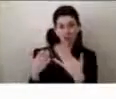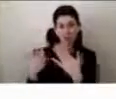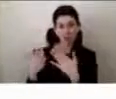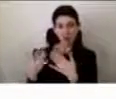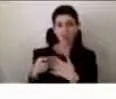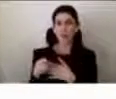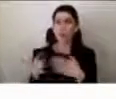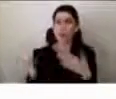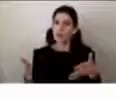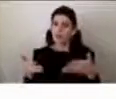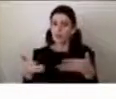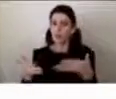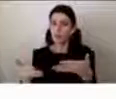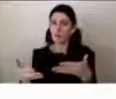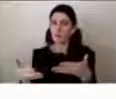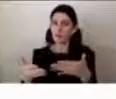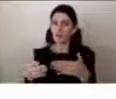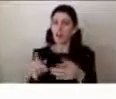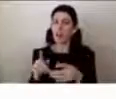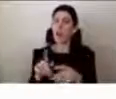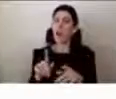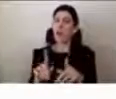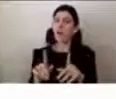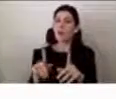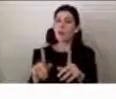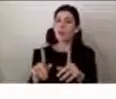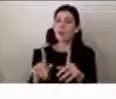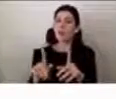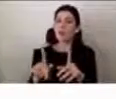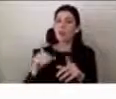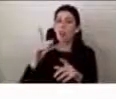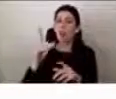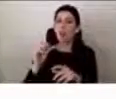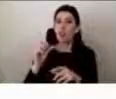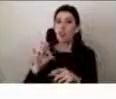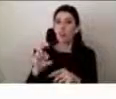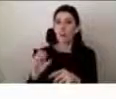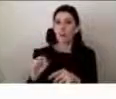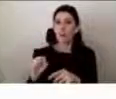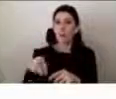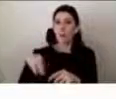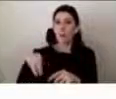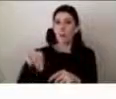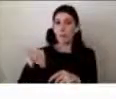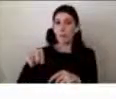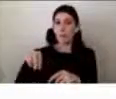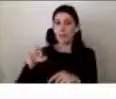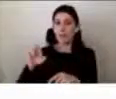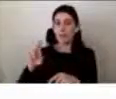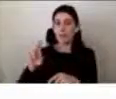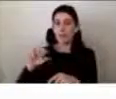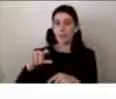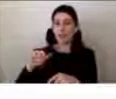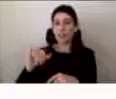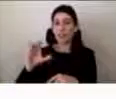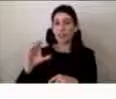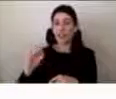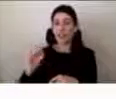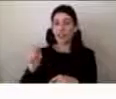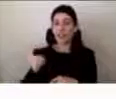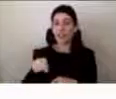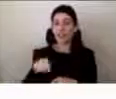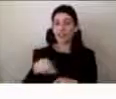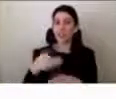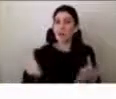promovería la activación de neuronas dopaminérgicas en la formación reticular que hablé al inicio, promoviendo estados motivacionales